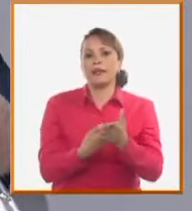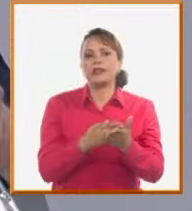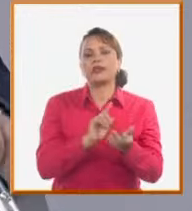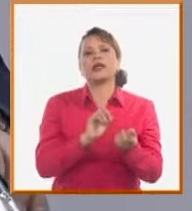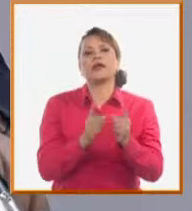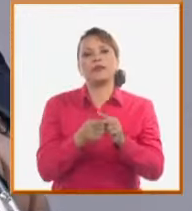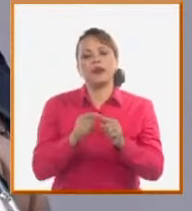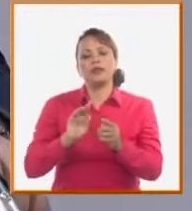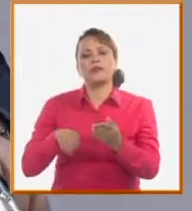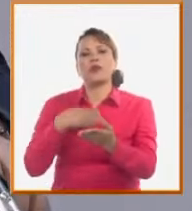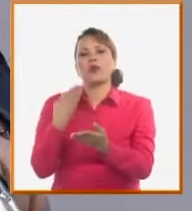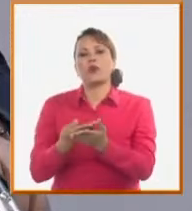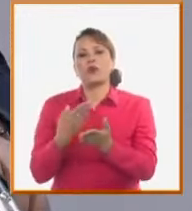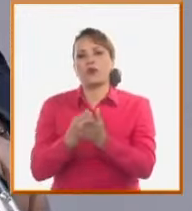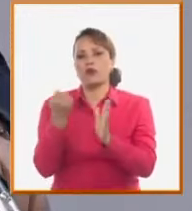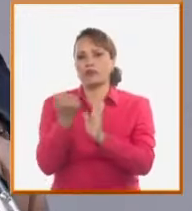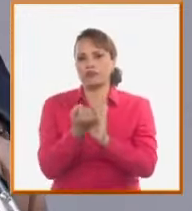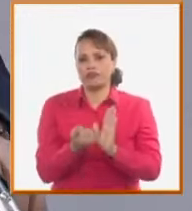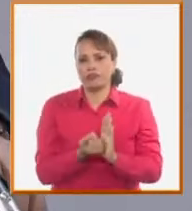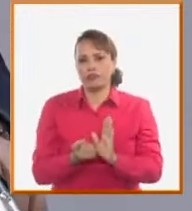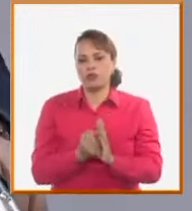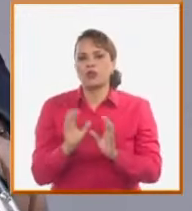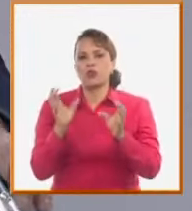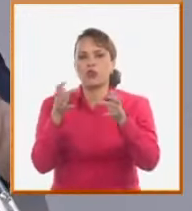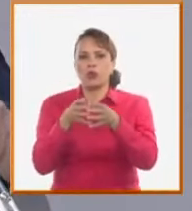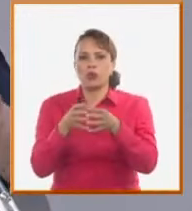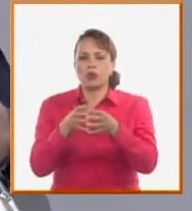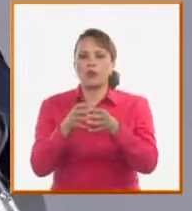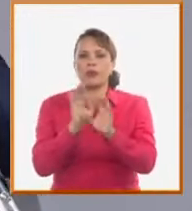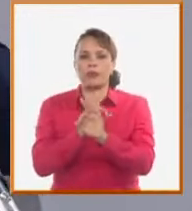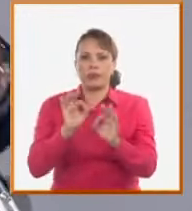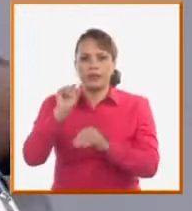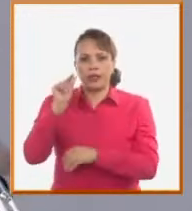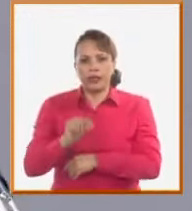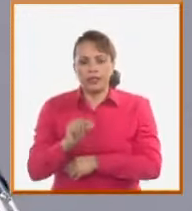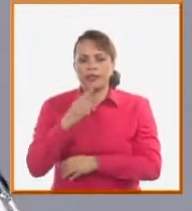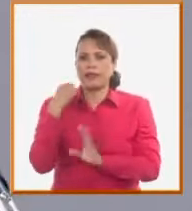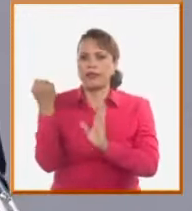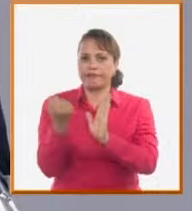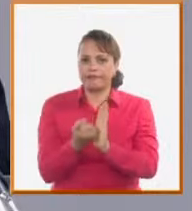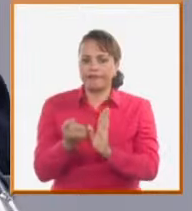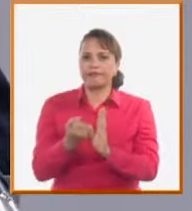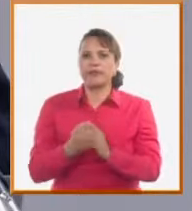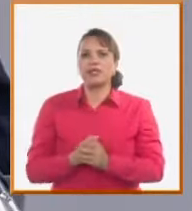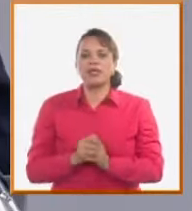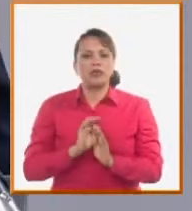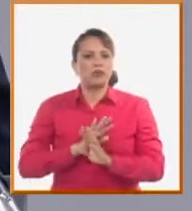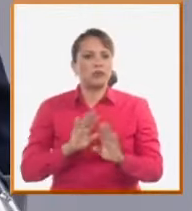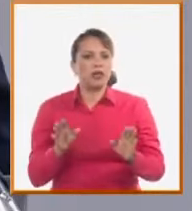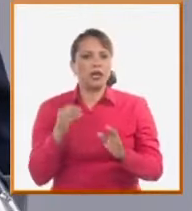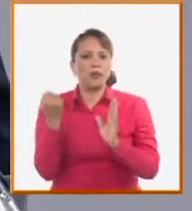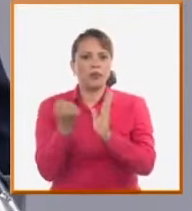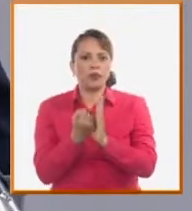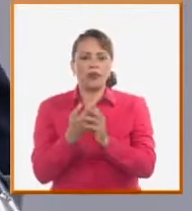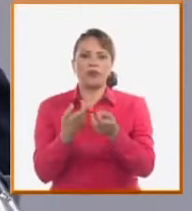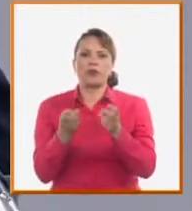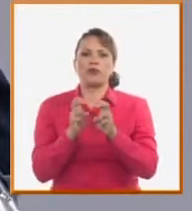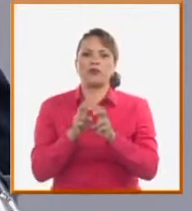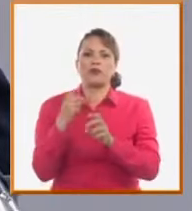se propone su aprobación con un comité impar de expertos, hasta finalmente ser aprobado en un Consejo de Dirección